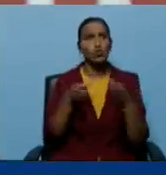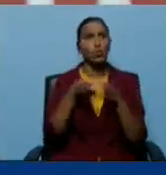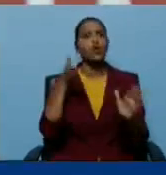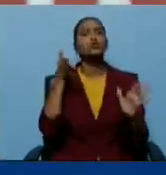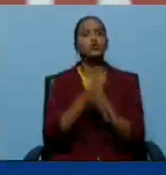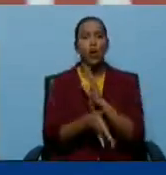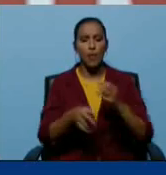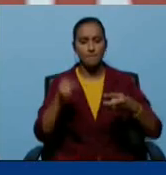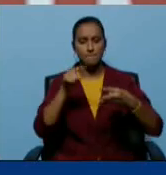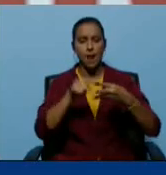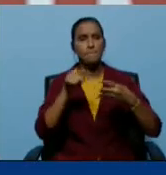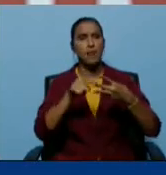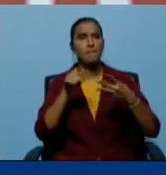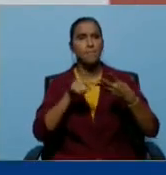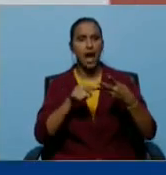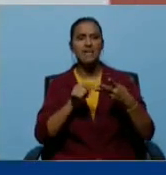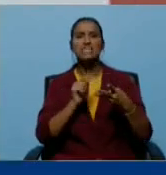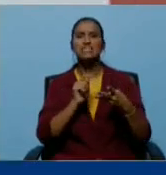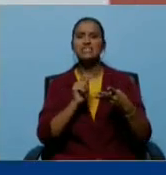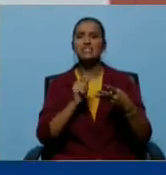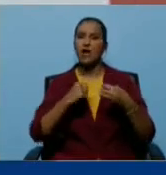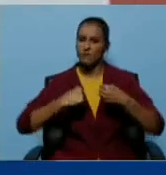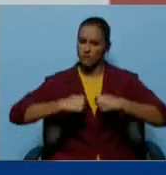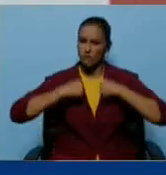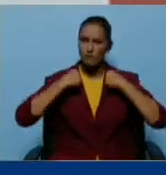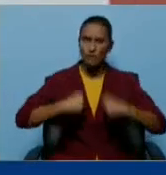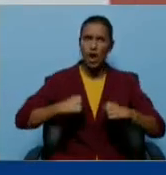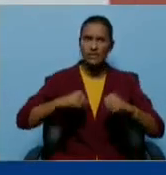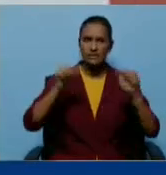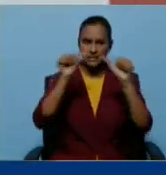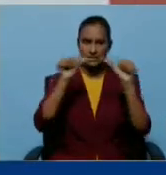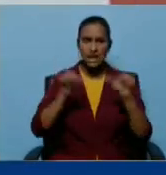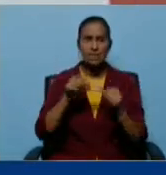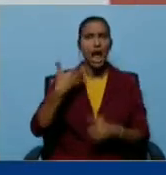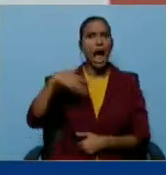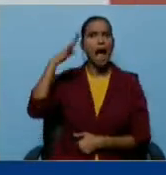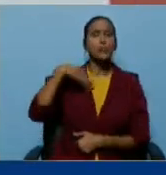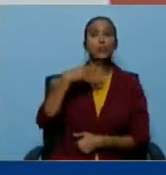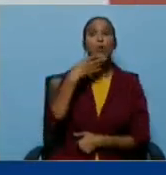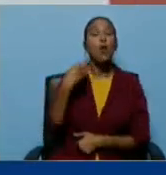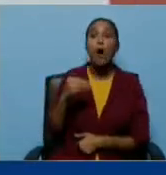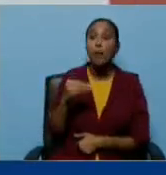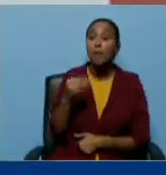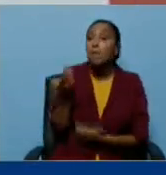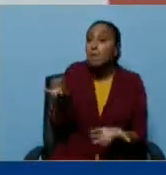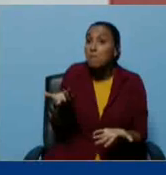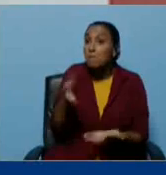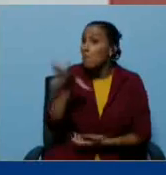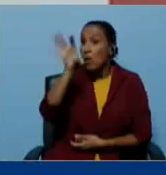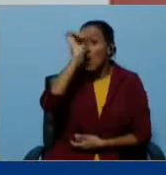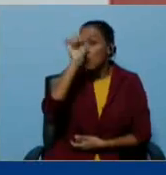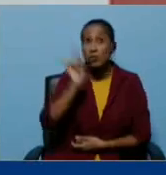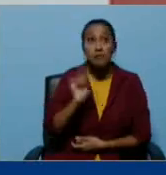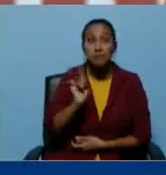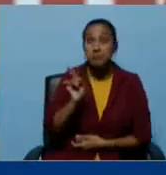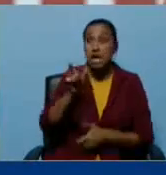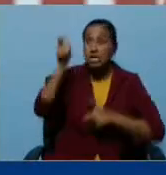de fuerza, algo así. Confieso que no lo entendía, lo confieso. Yo no lo